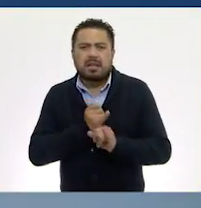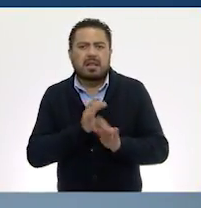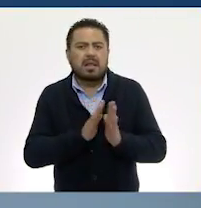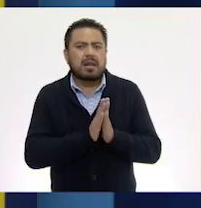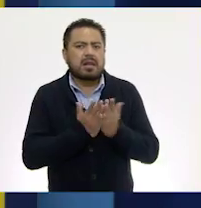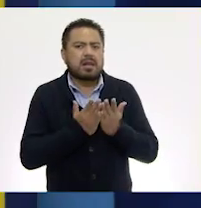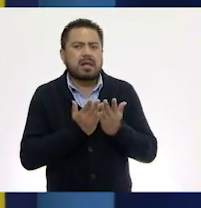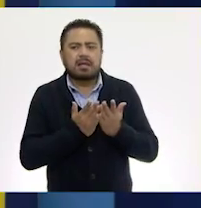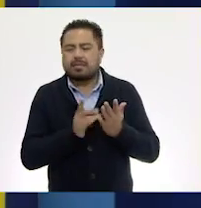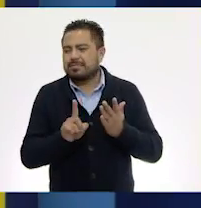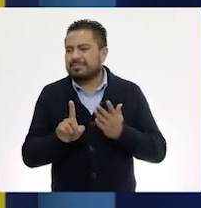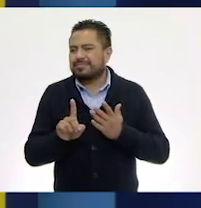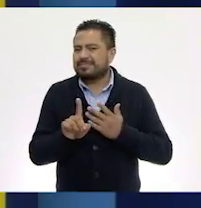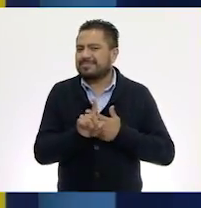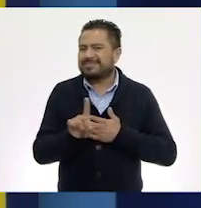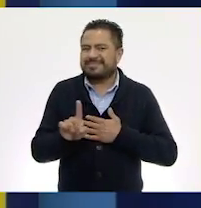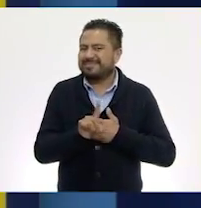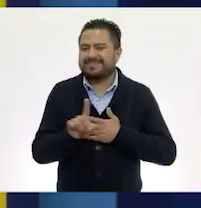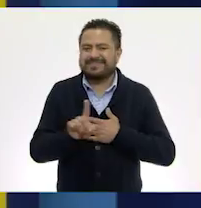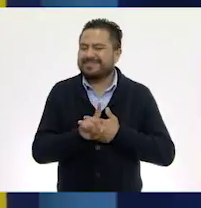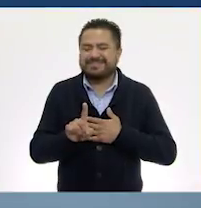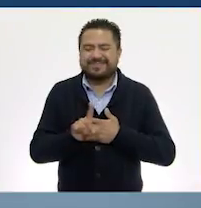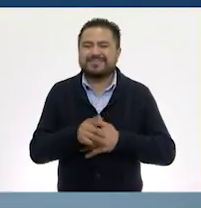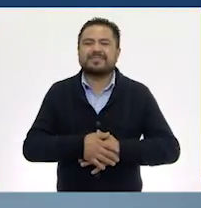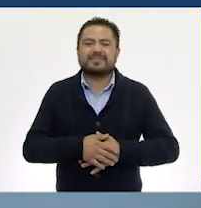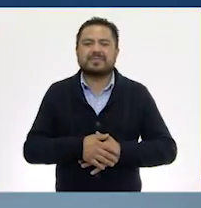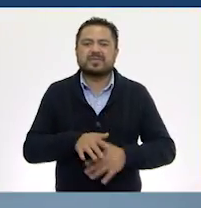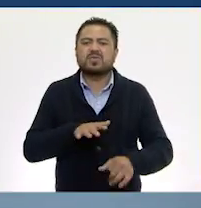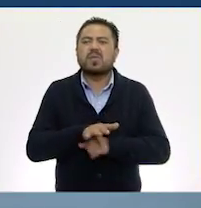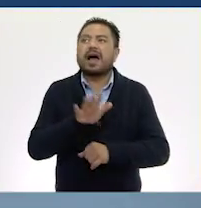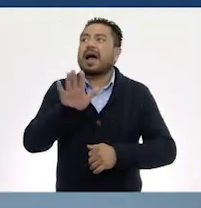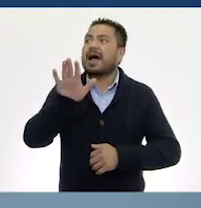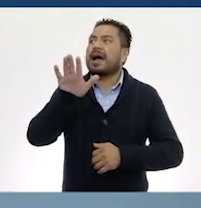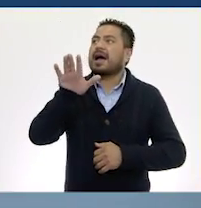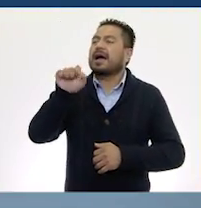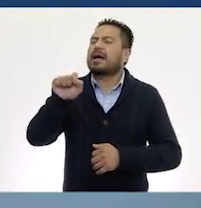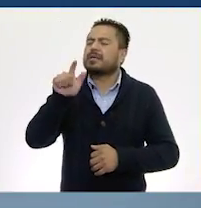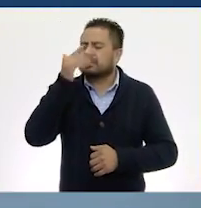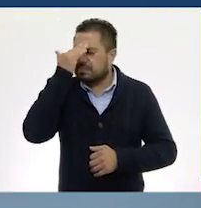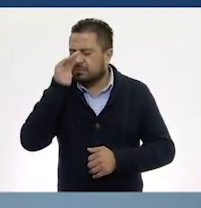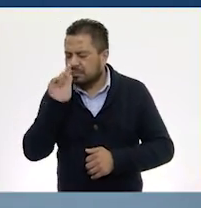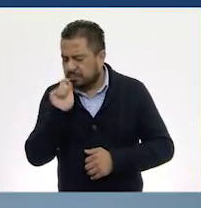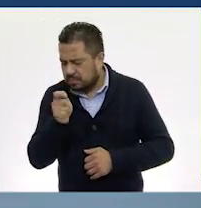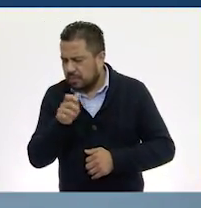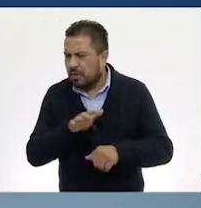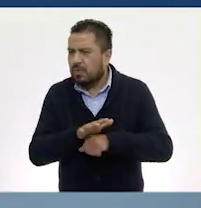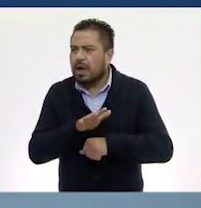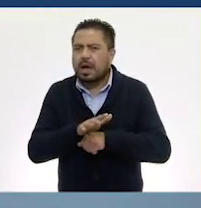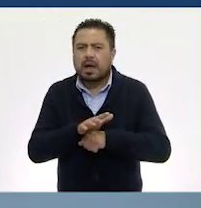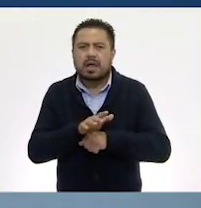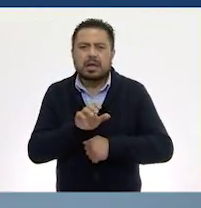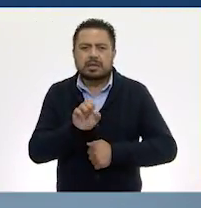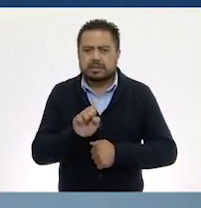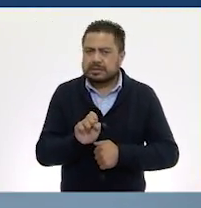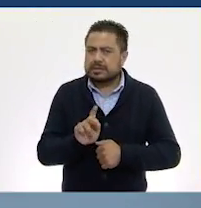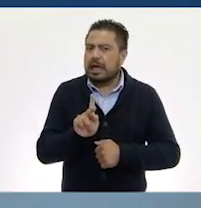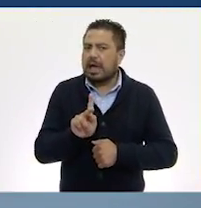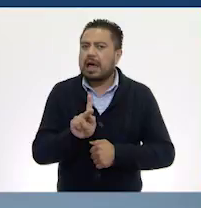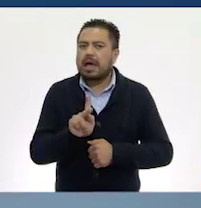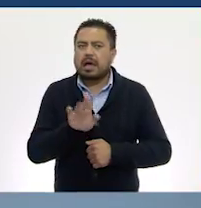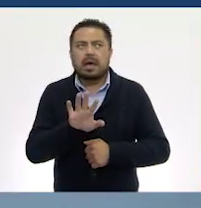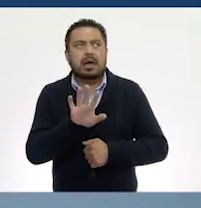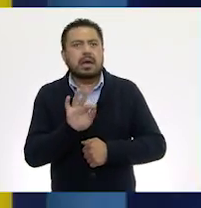librería. No, Ton, tampoco. Ya sé, de la página de la Secretaría de